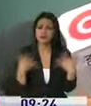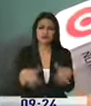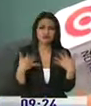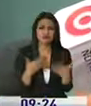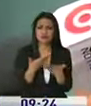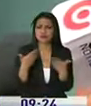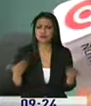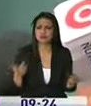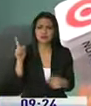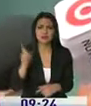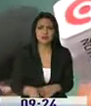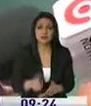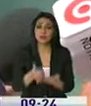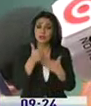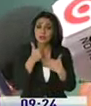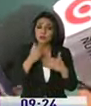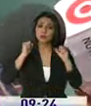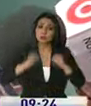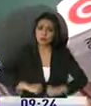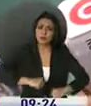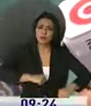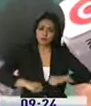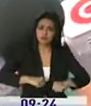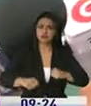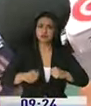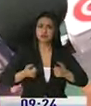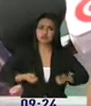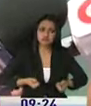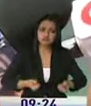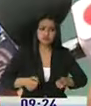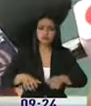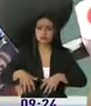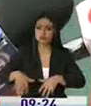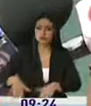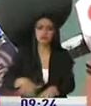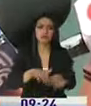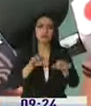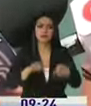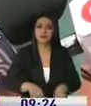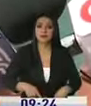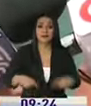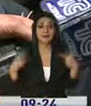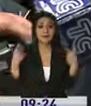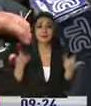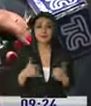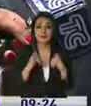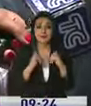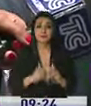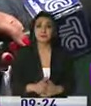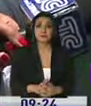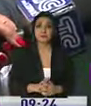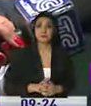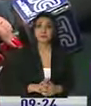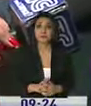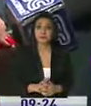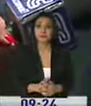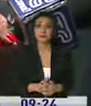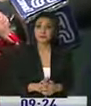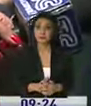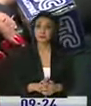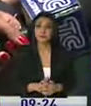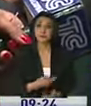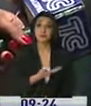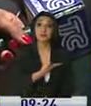cosas para poder seguir movilizándose o para poder seguir viviendo, se puede decir. El trabajo de